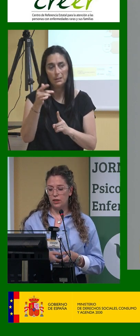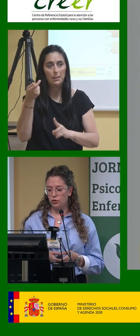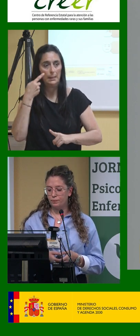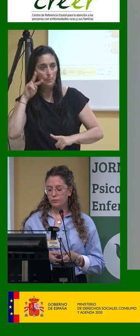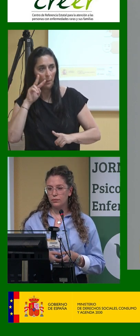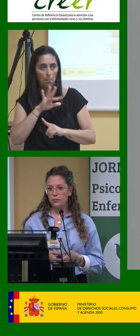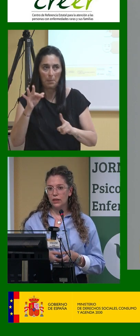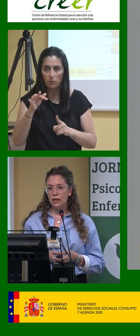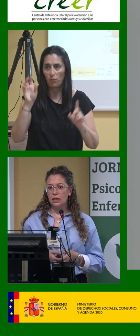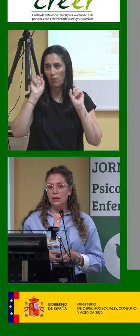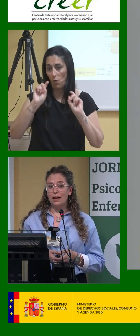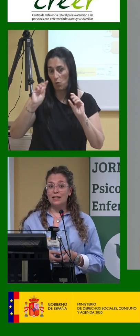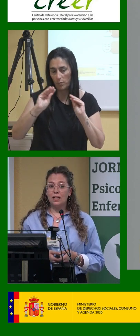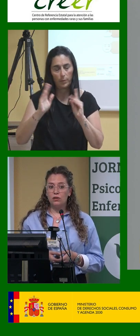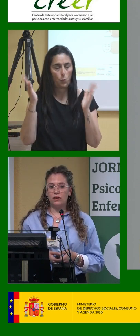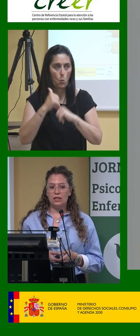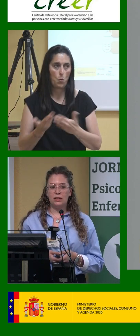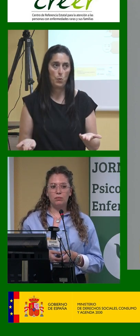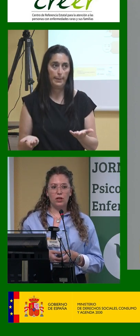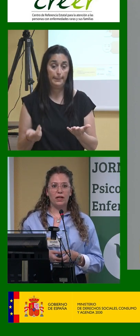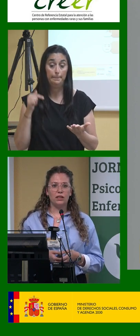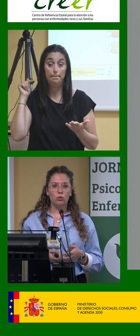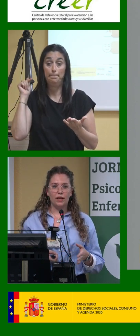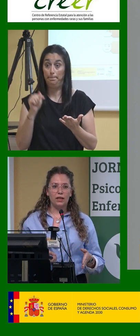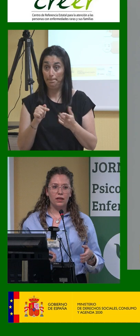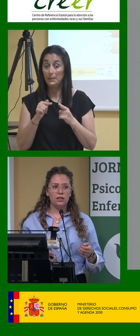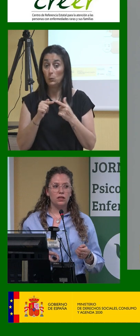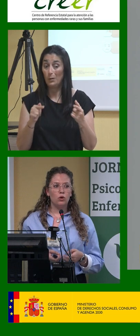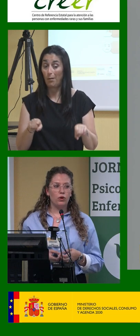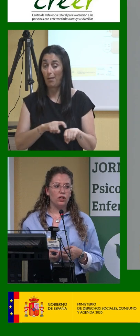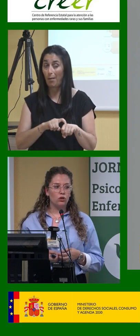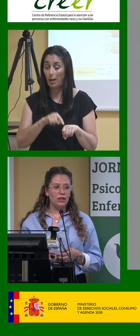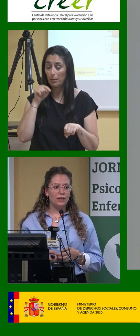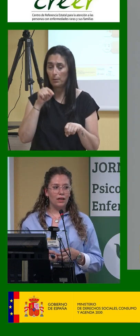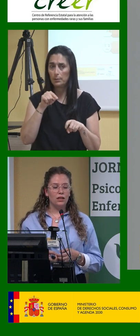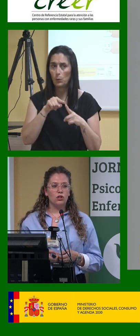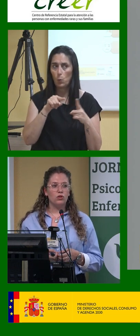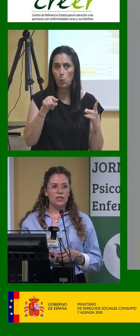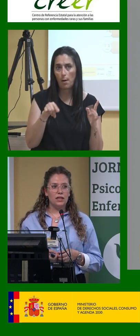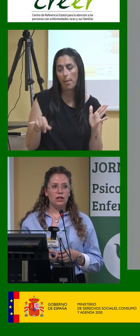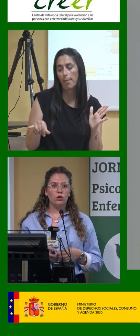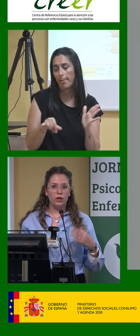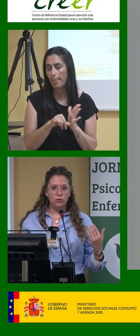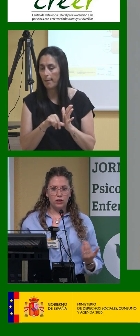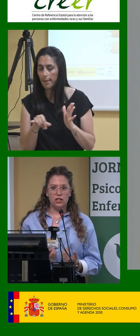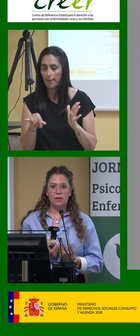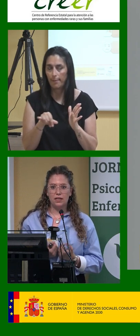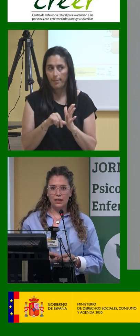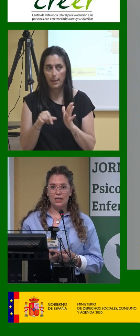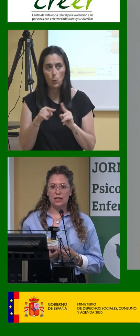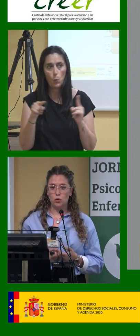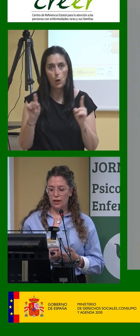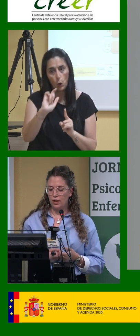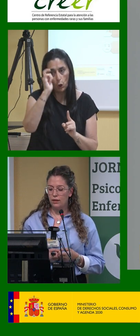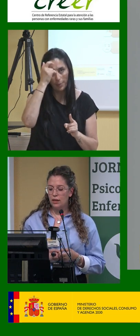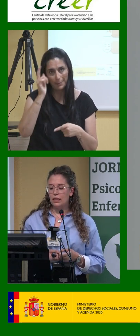en el ámbito. Es aquí donde este tipo de particularidades pueden colindar con ese concepto transversal